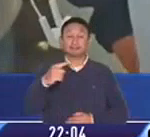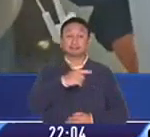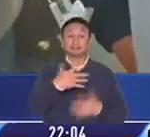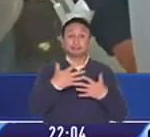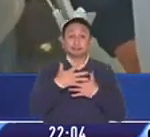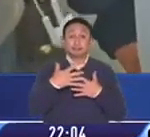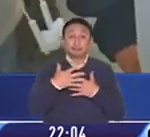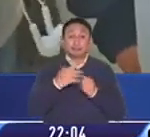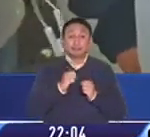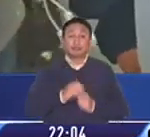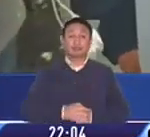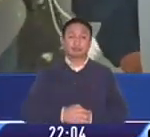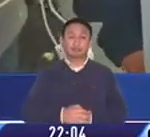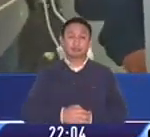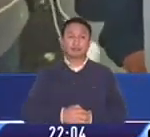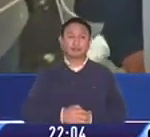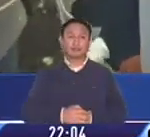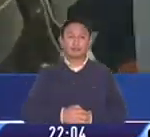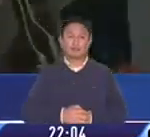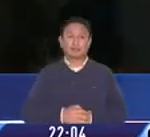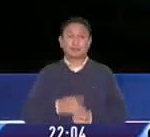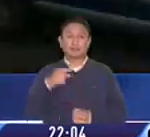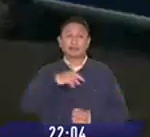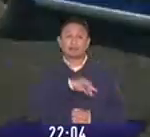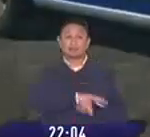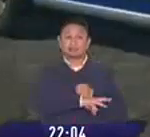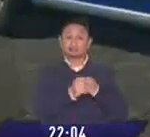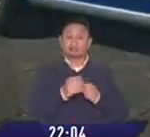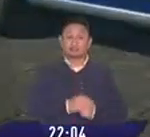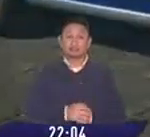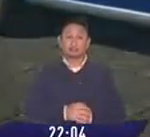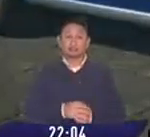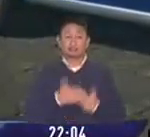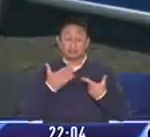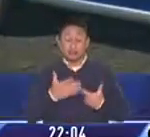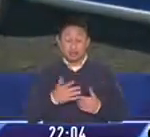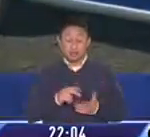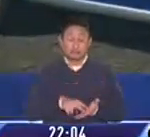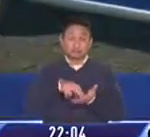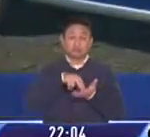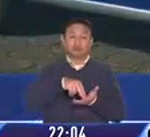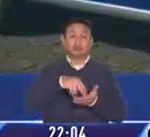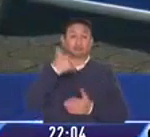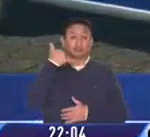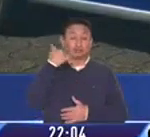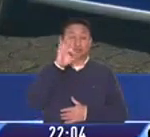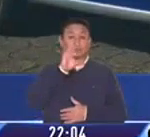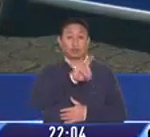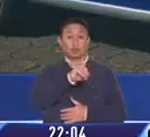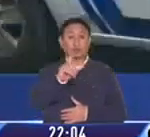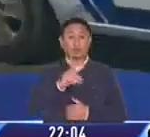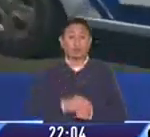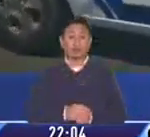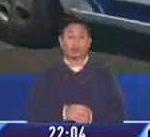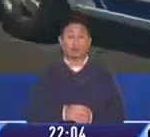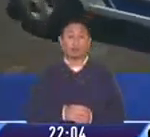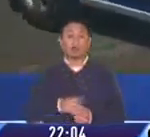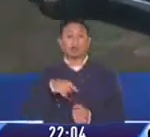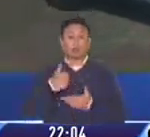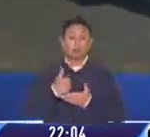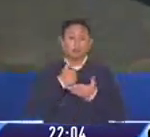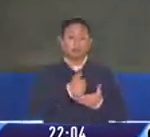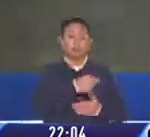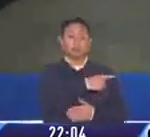Está asustada más que nada. Todo lo que ha habido de llevar. Cuando logró recuperarse, llamó al ECU 911 para que auxilie a